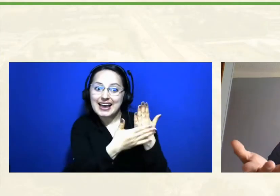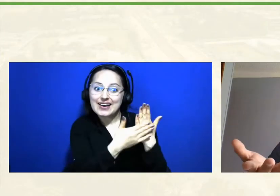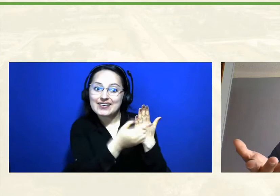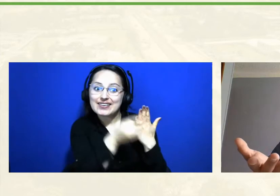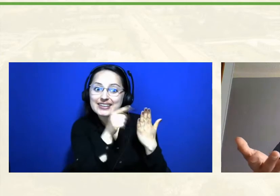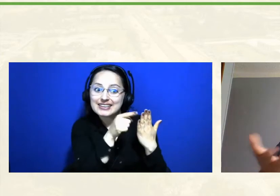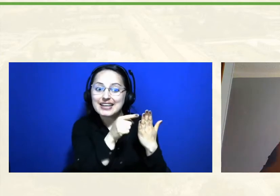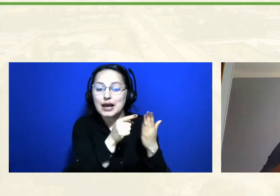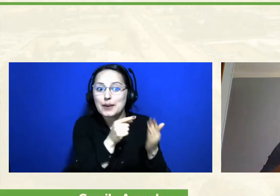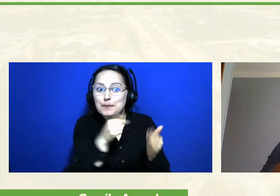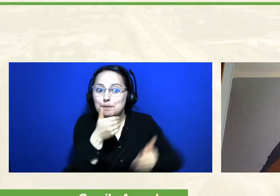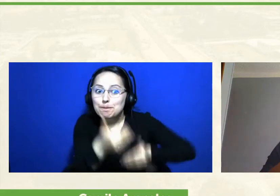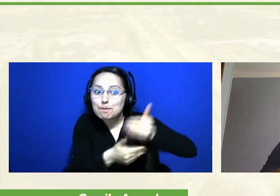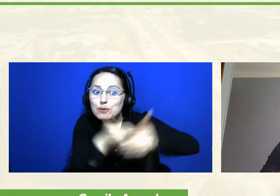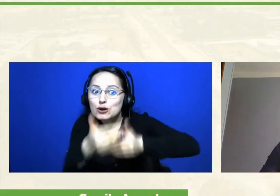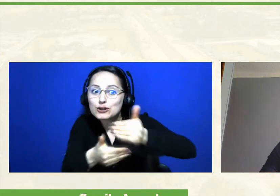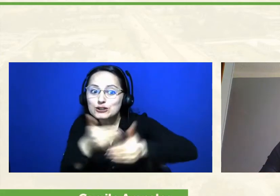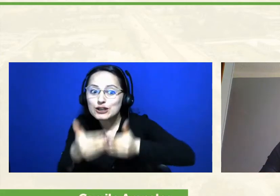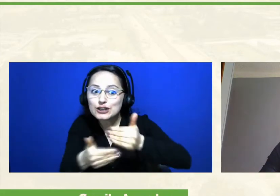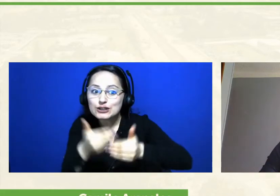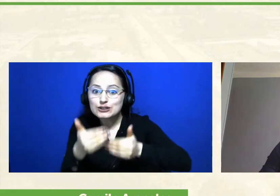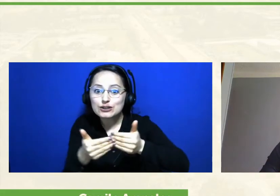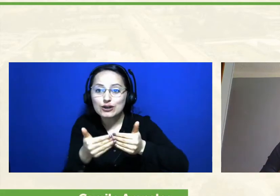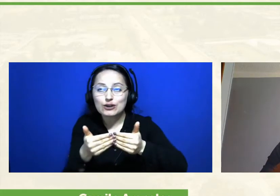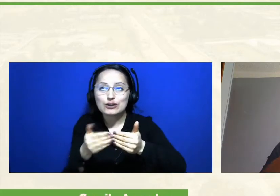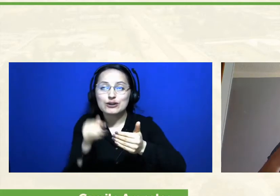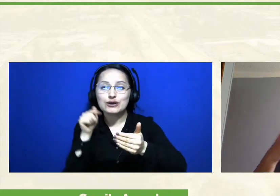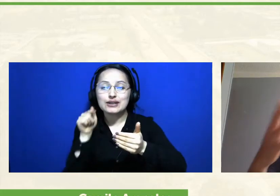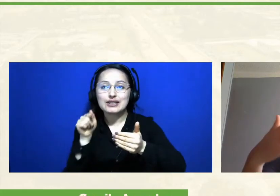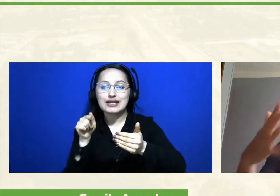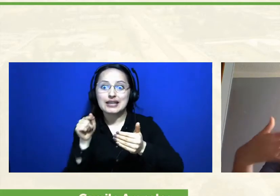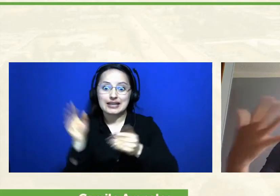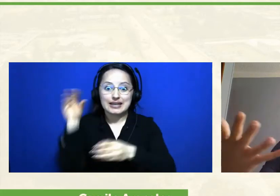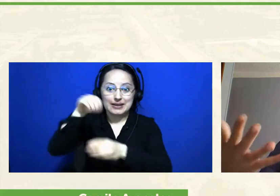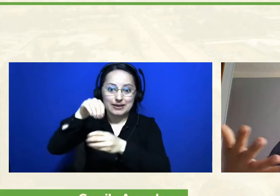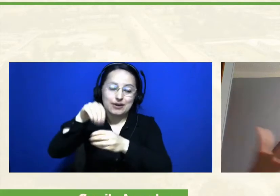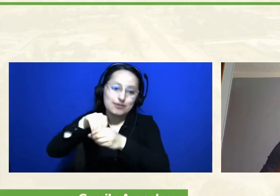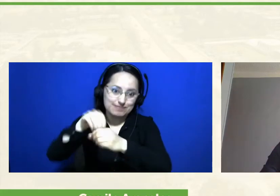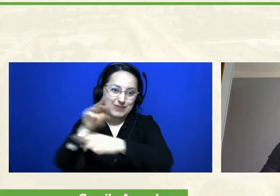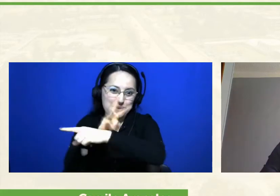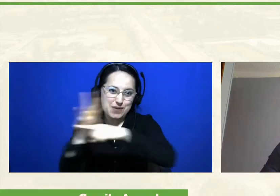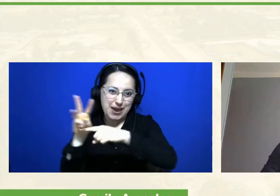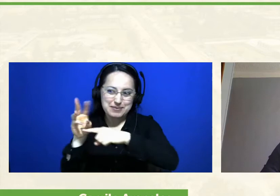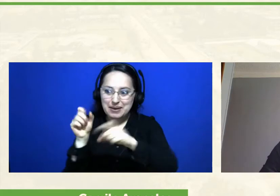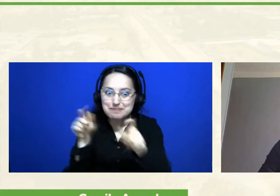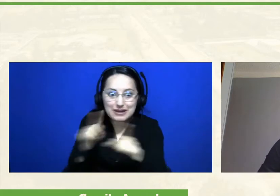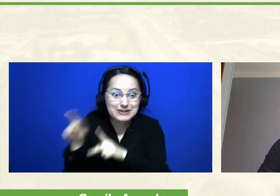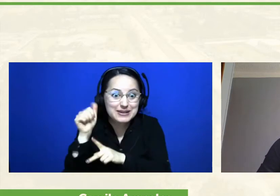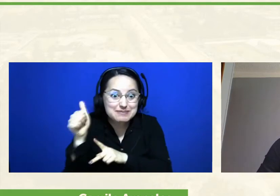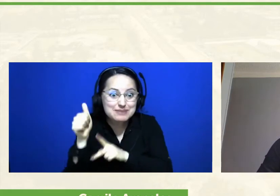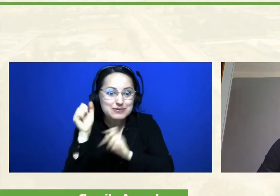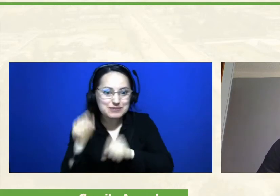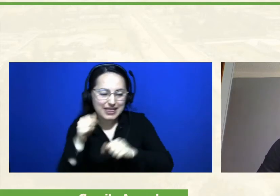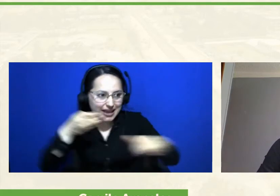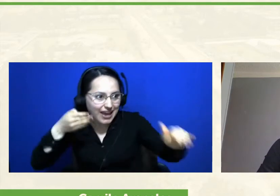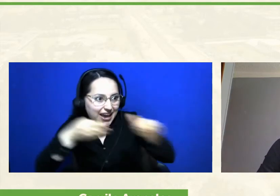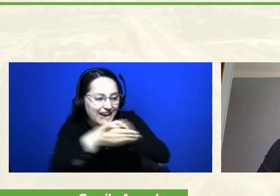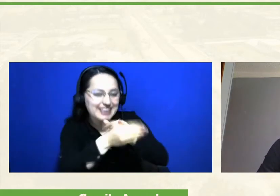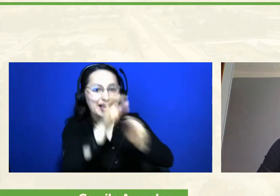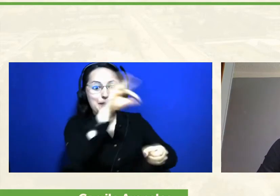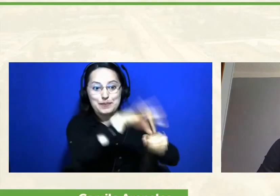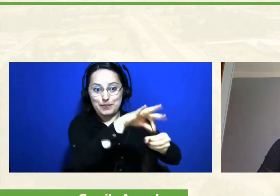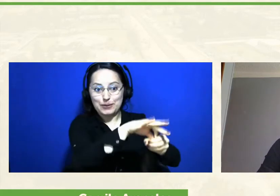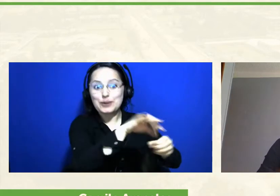dentro del espacio que se va a crear dentro del micrositio para que las personas puedan votar. Pero digamos,